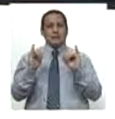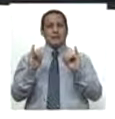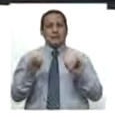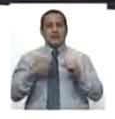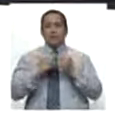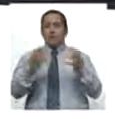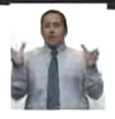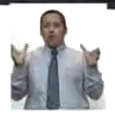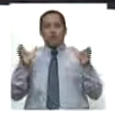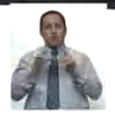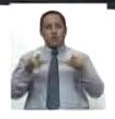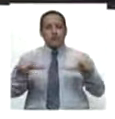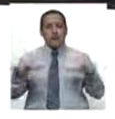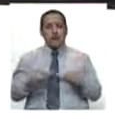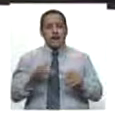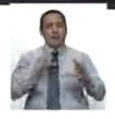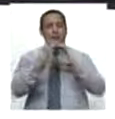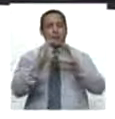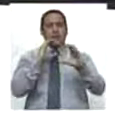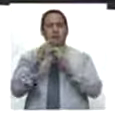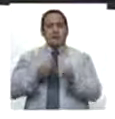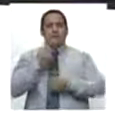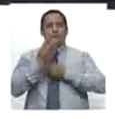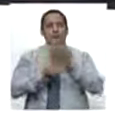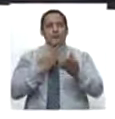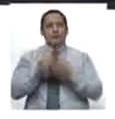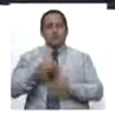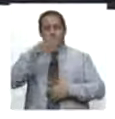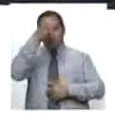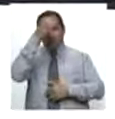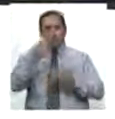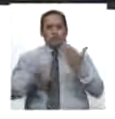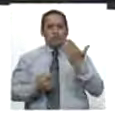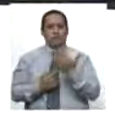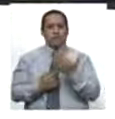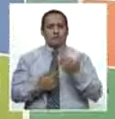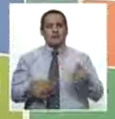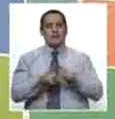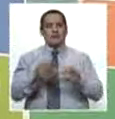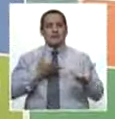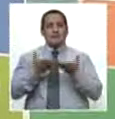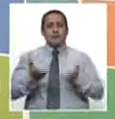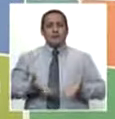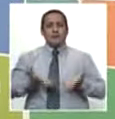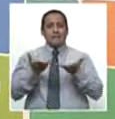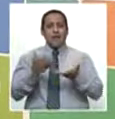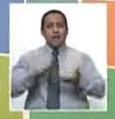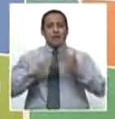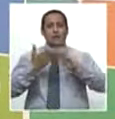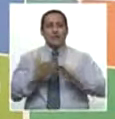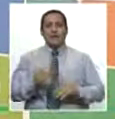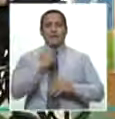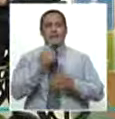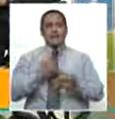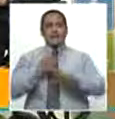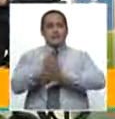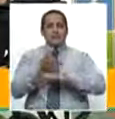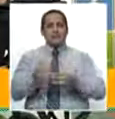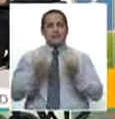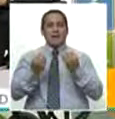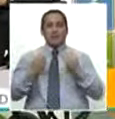que el entorno físico, la comunicación, la información, la tecnología, los servicios que presta la comunidad sean